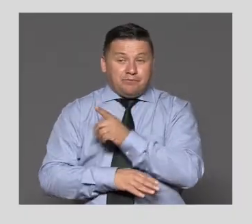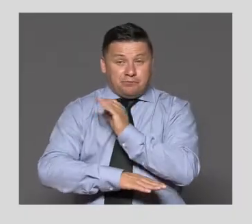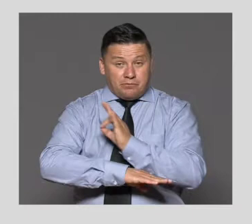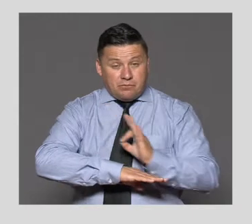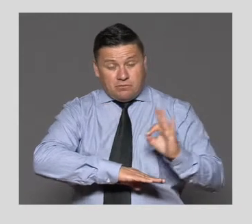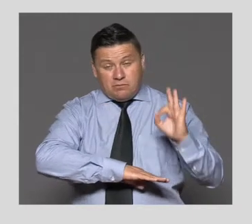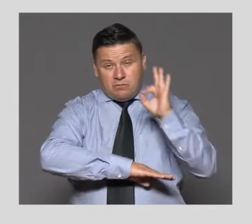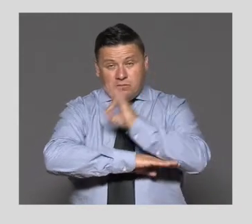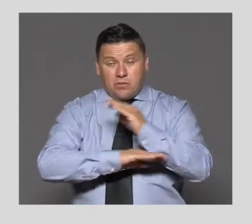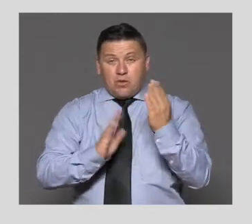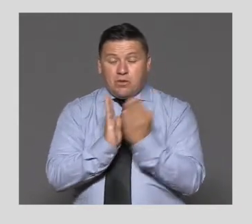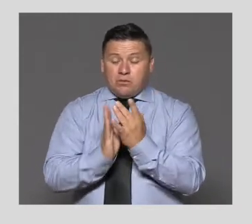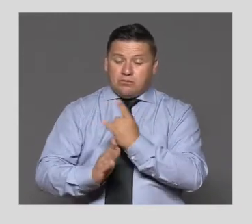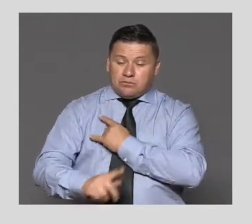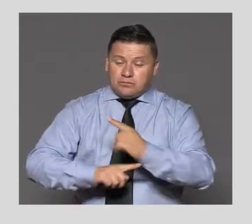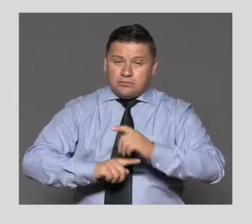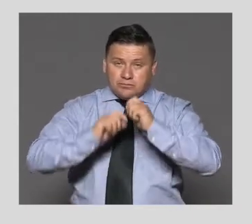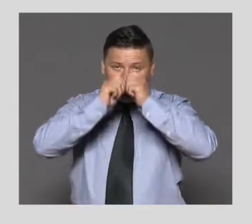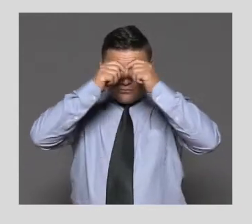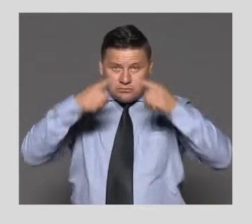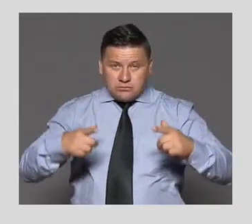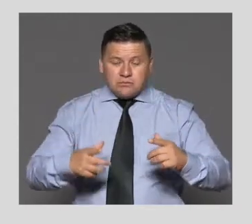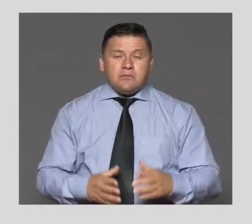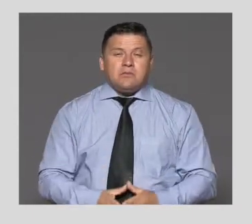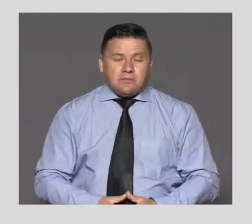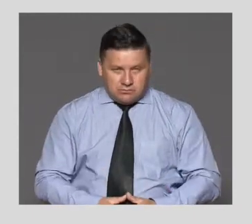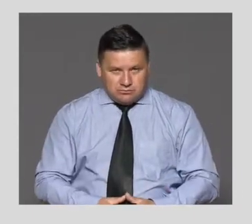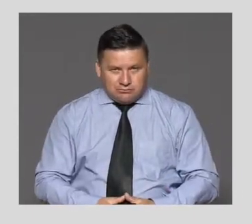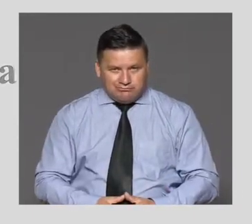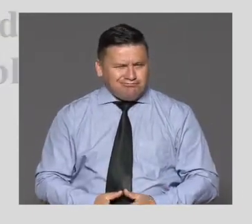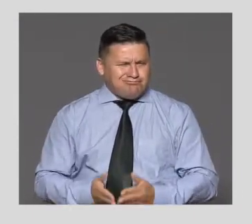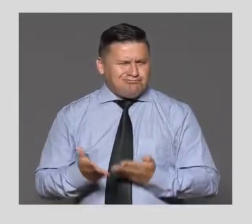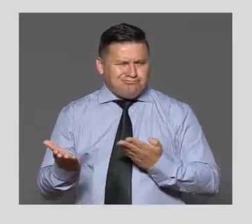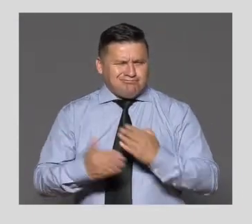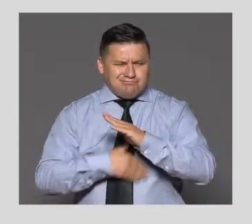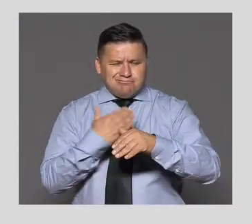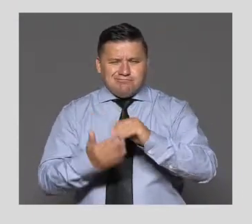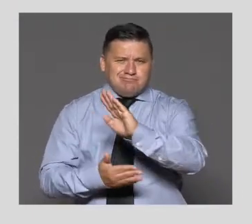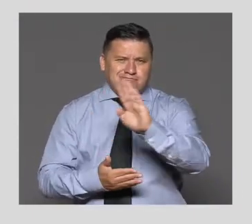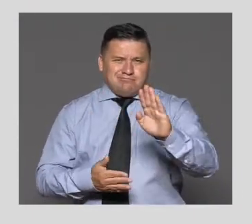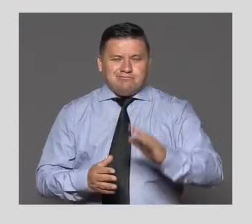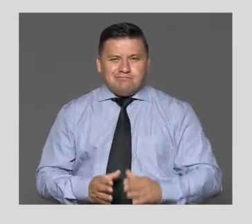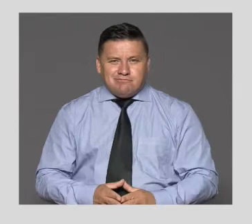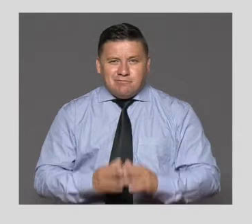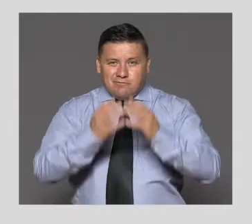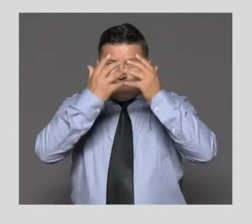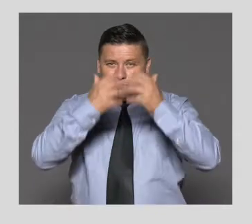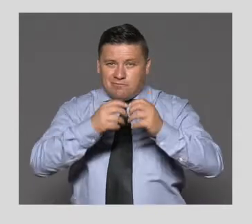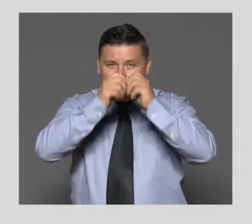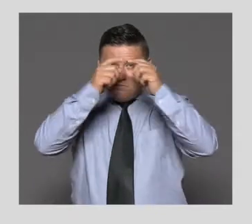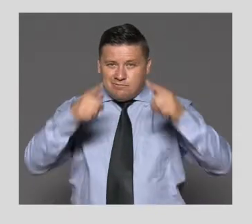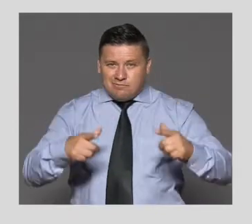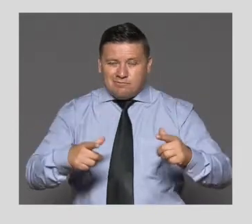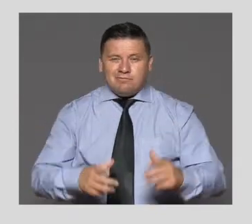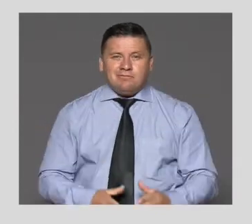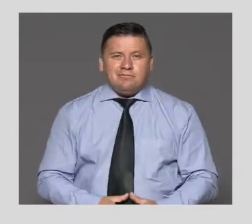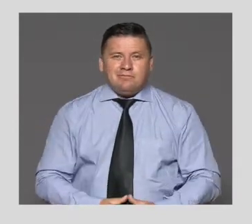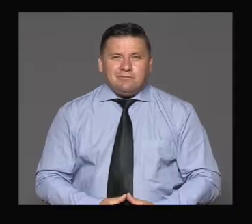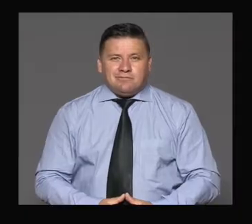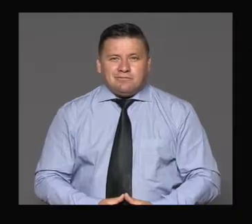ESAP, Escuela Superior de Administración Pública. El servicio público es de todos. Función